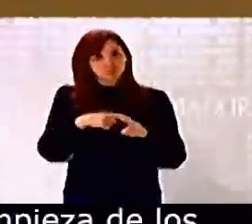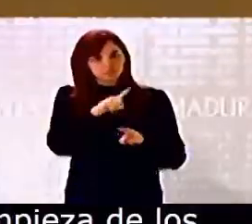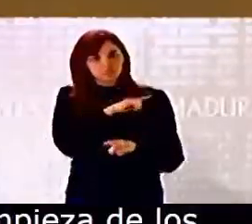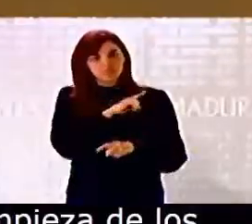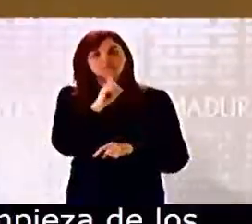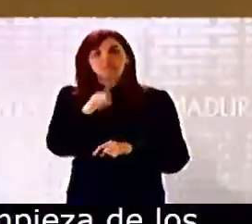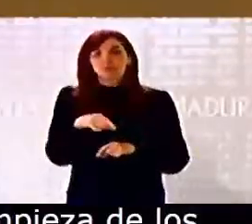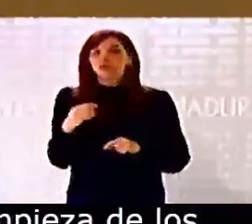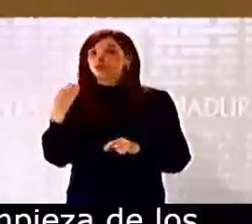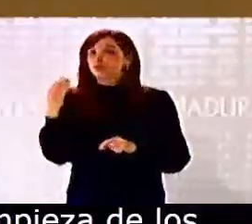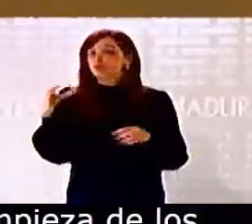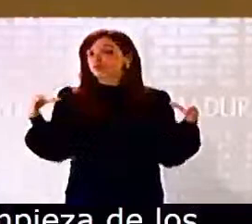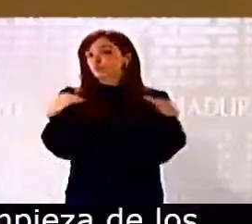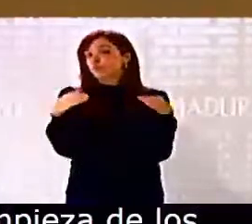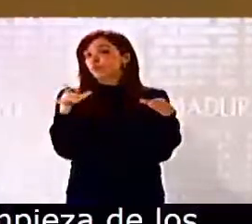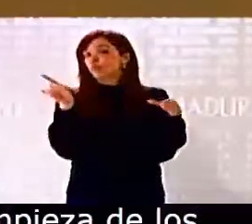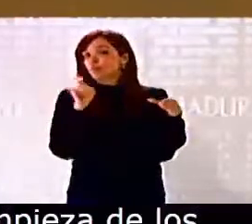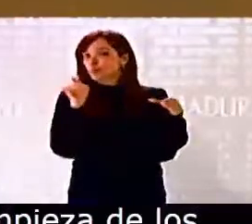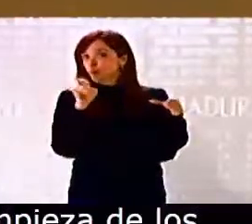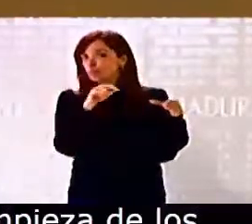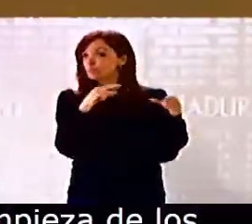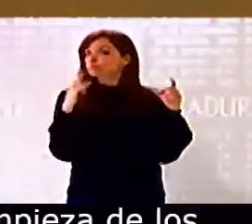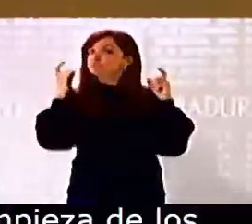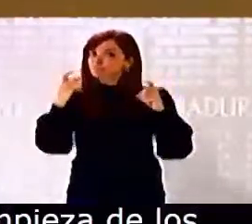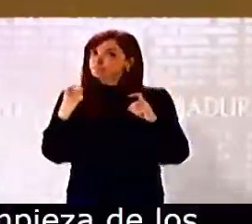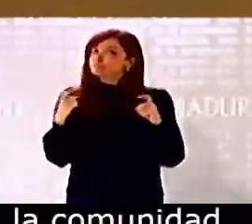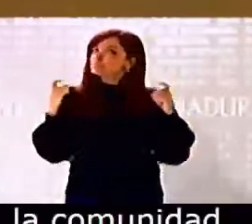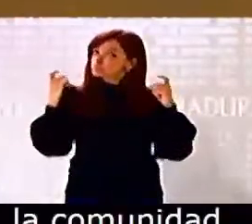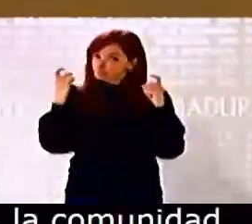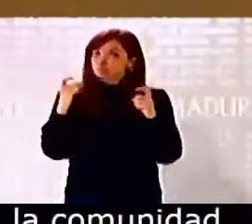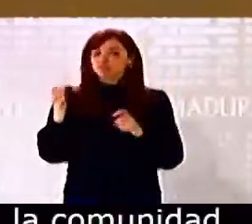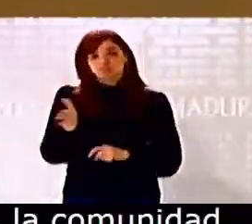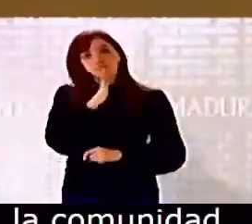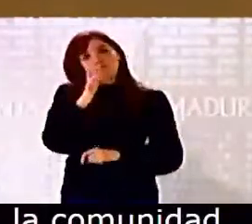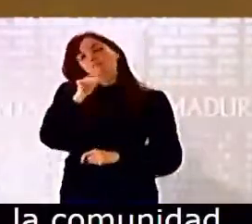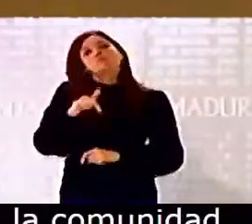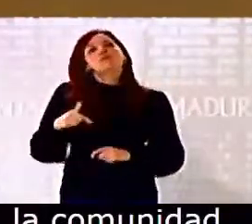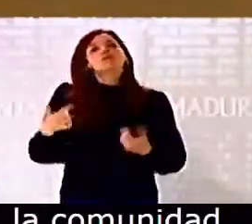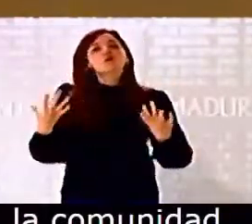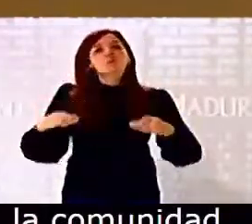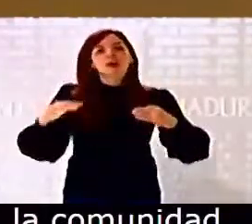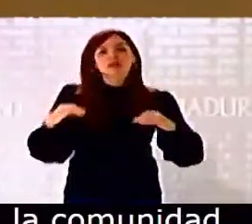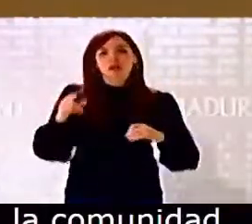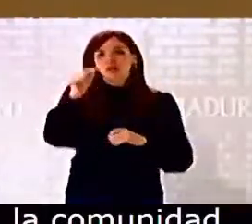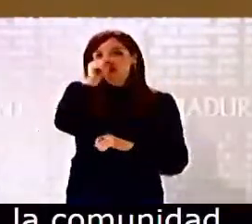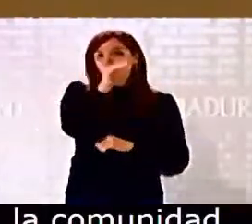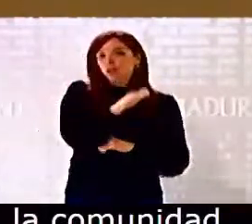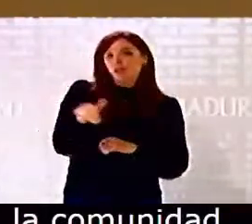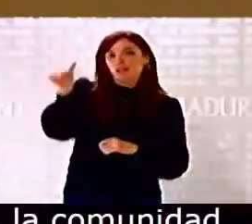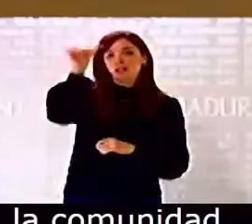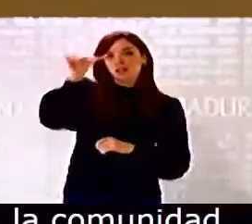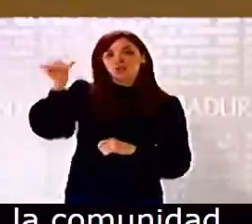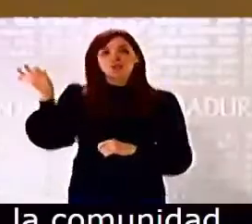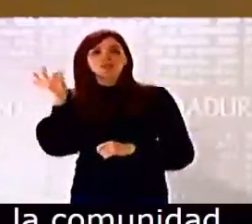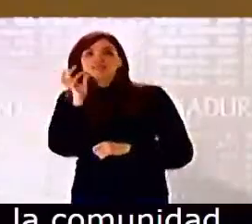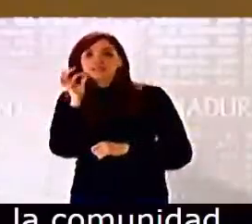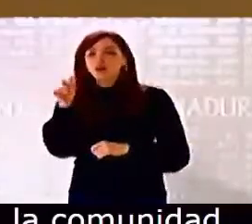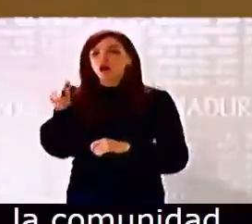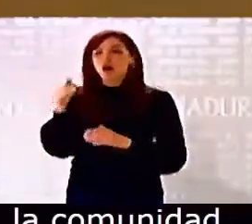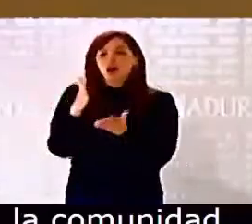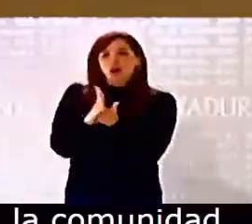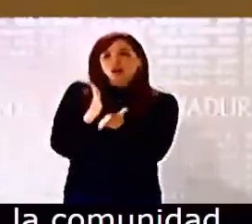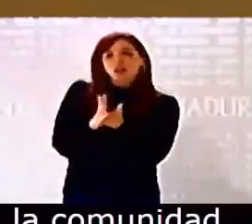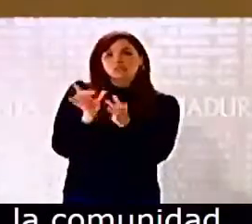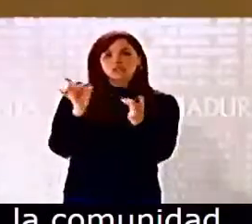comunidad educativa por mantener la normalidad en nuestros niños y niñas con esas clases online, el esfuerzo